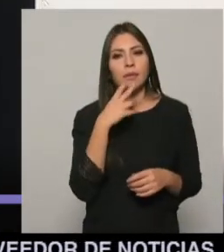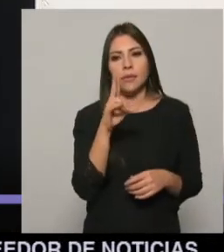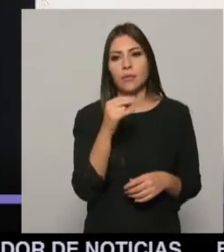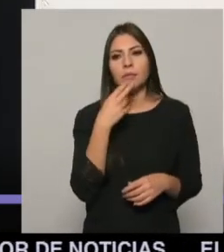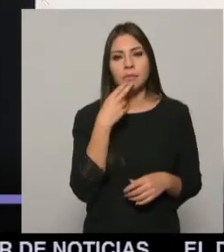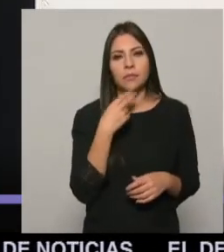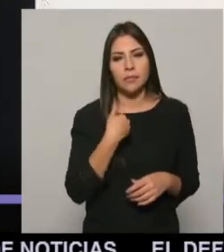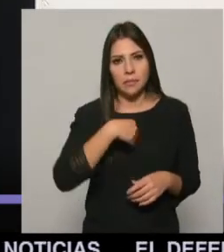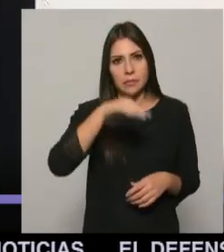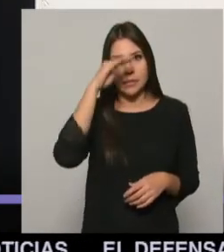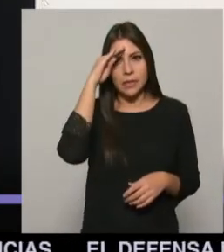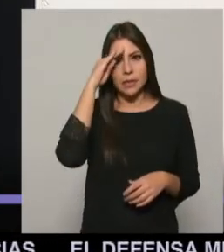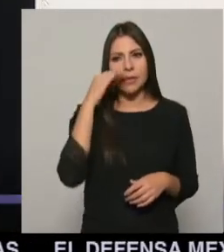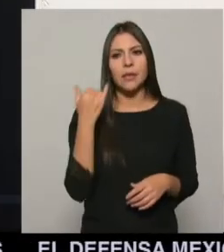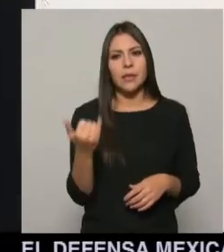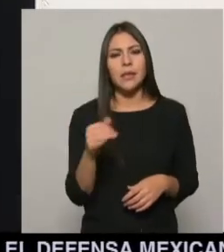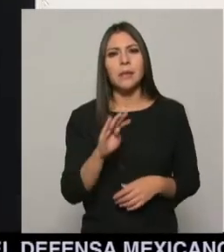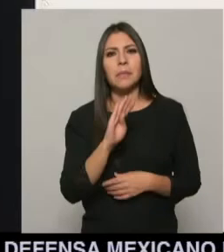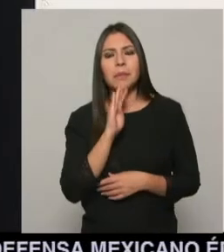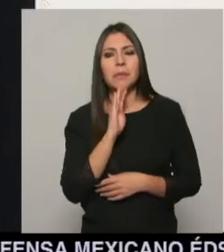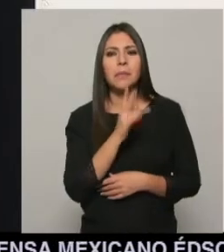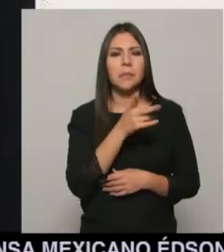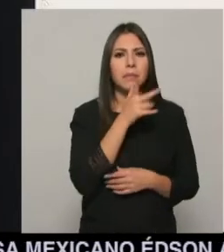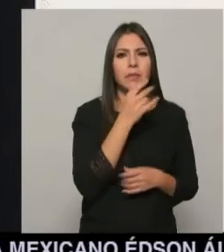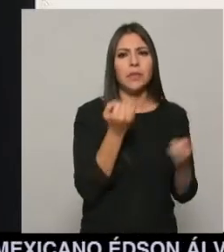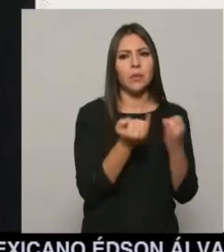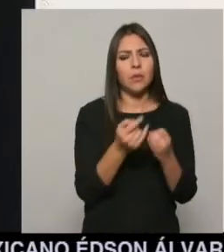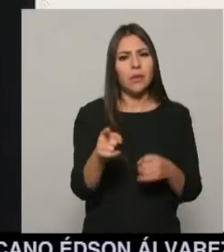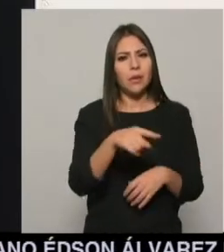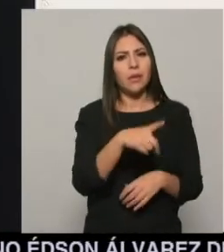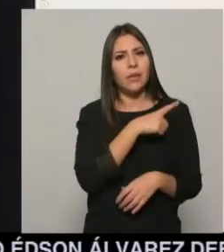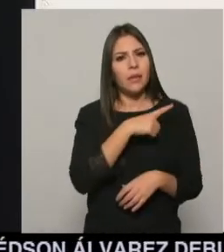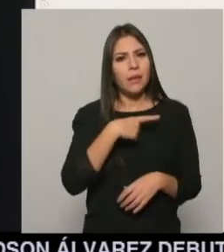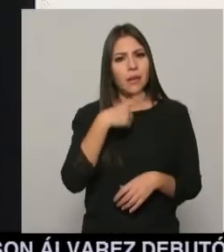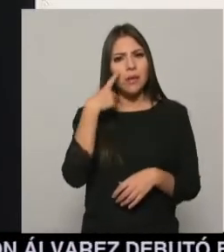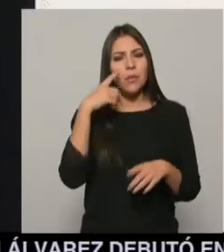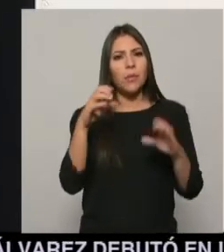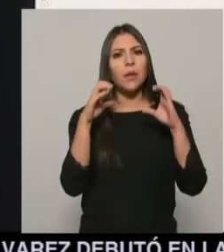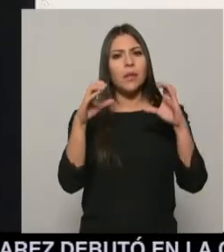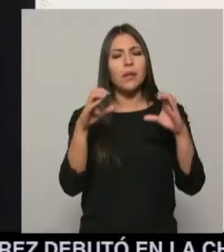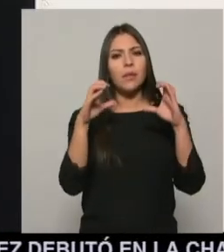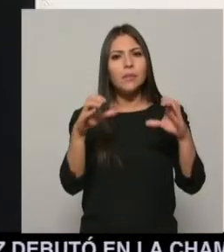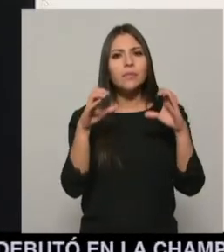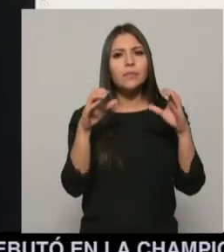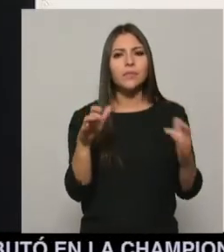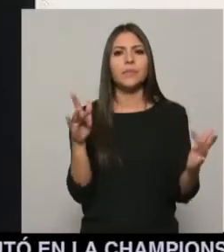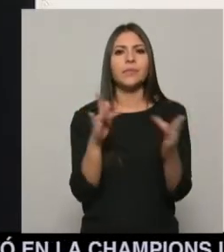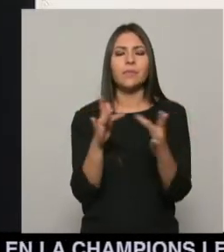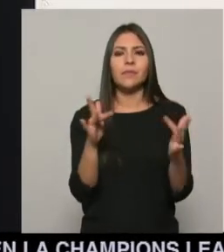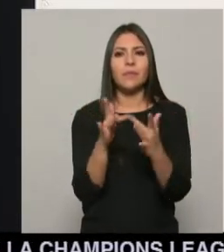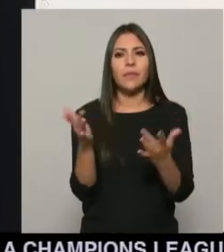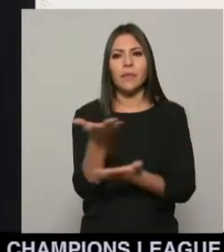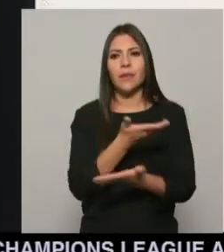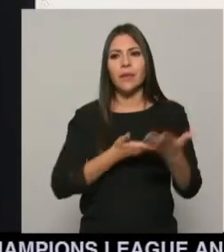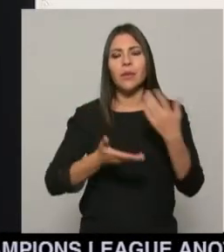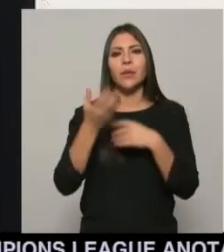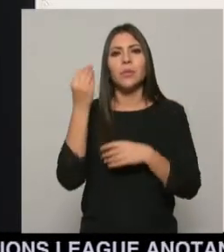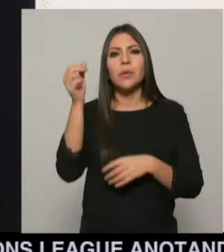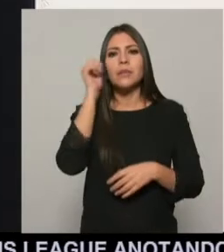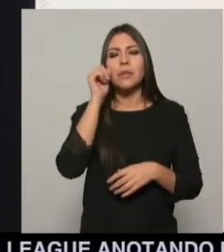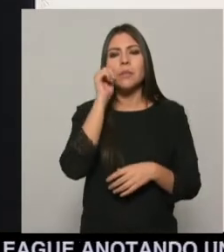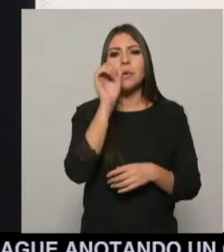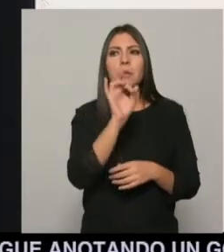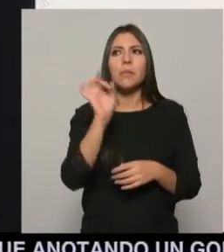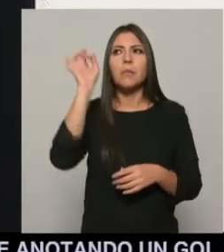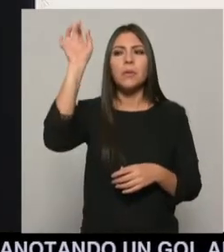usen. Exactamente. Y las mamás también, los padres de familia también, que tengan mucho cuidado con las redes sociales, porque generalmente suben fotos a cada